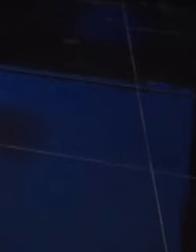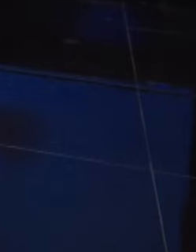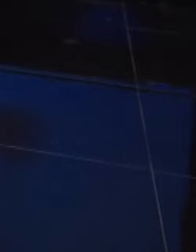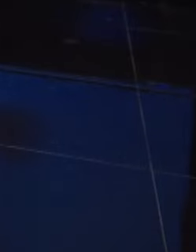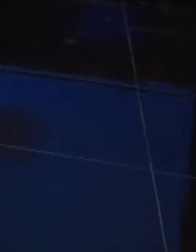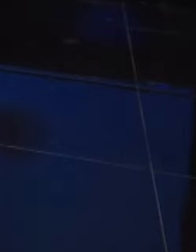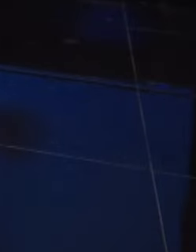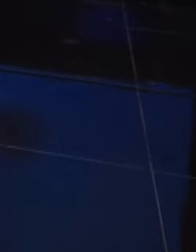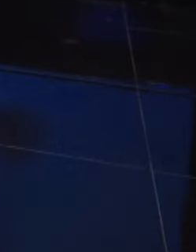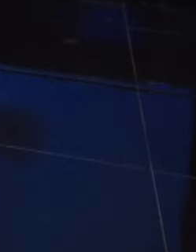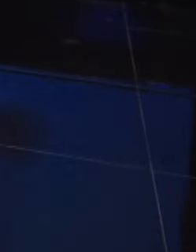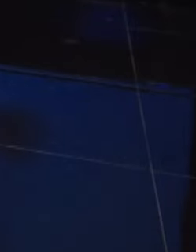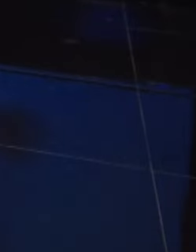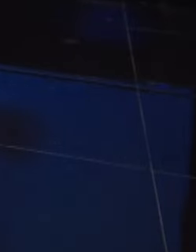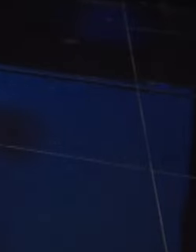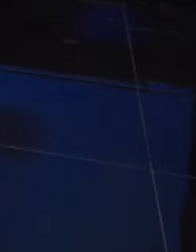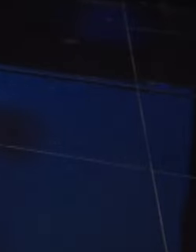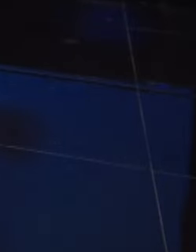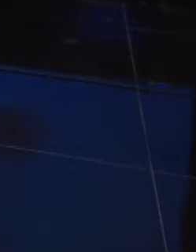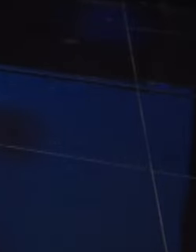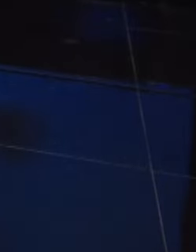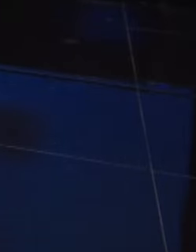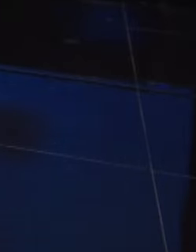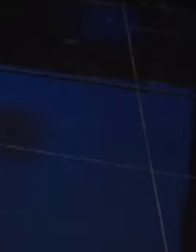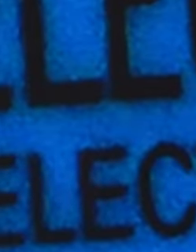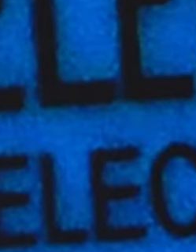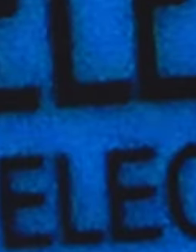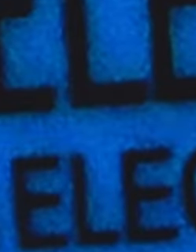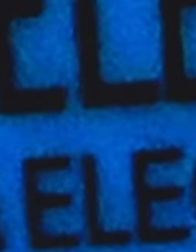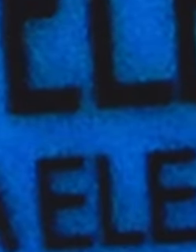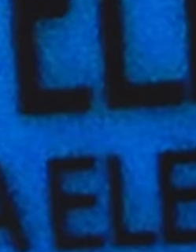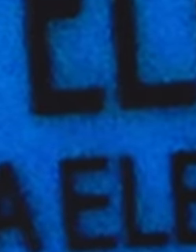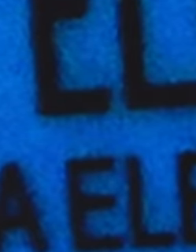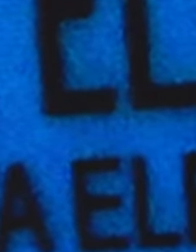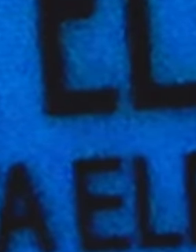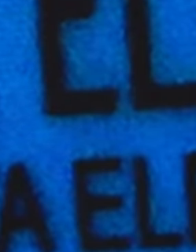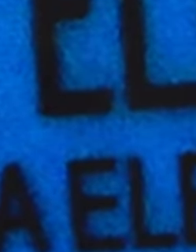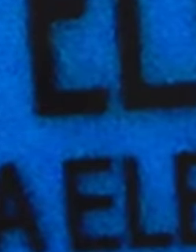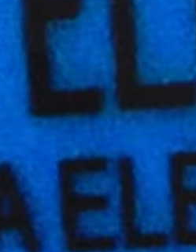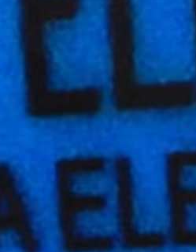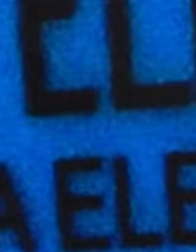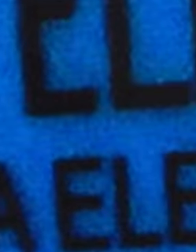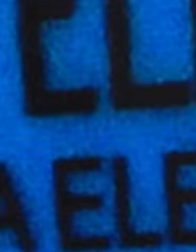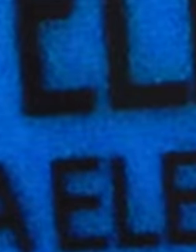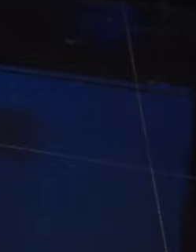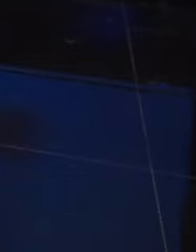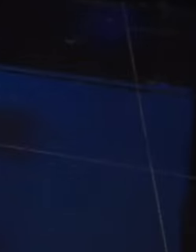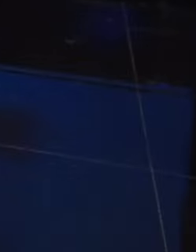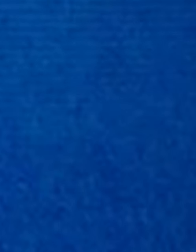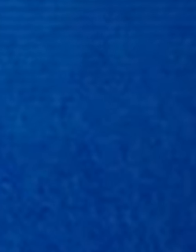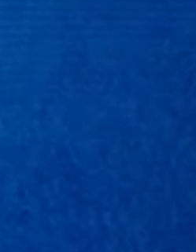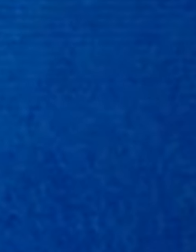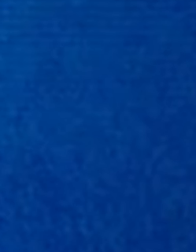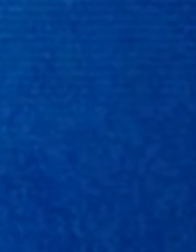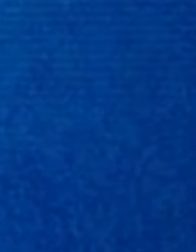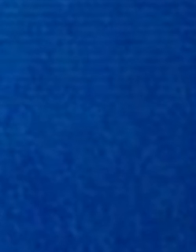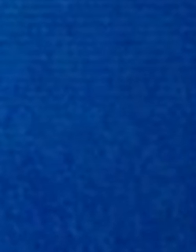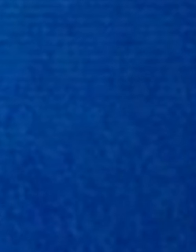en este sentido vamos a ver qué pasa José lo pone allí con signo de interrogación de interrogación porque no ha pasado efectivamente Pero qué pasa los